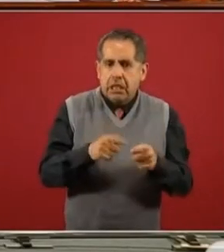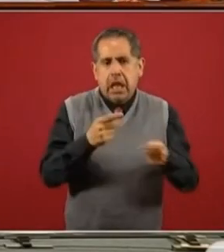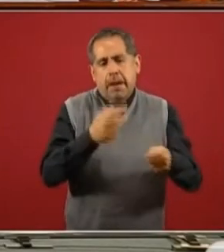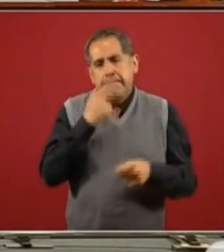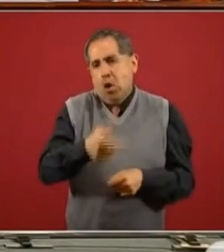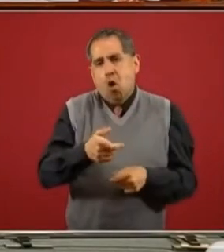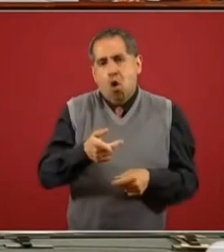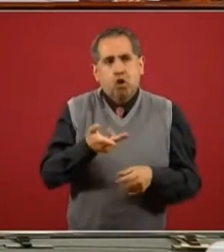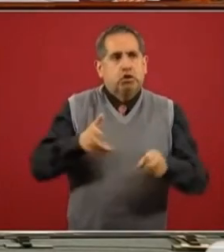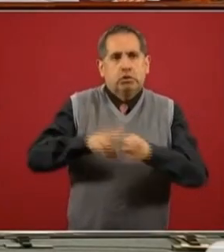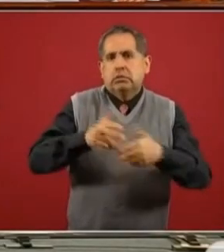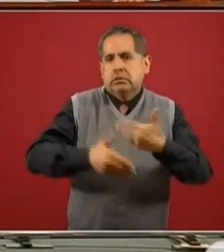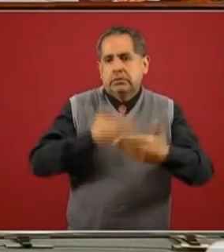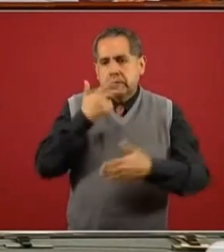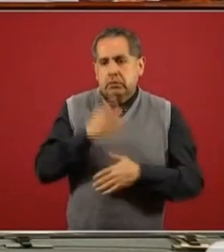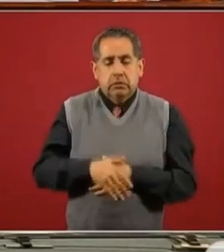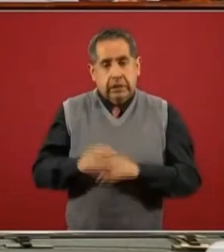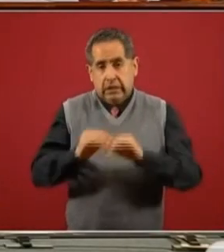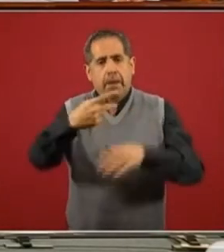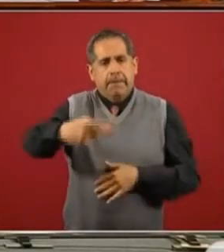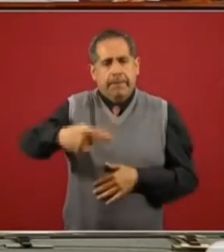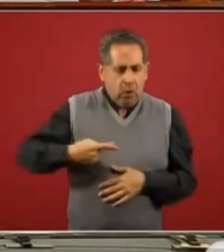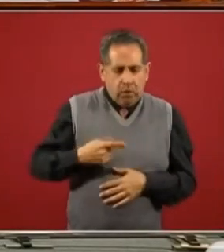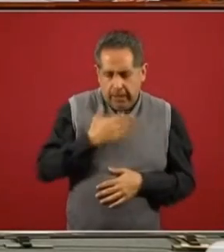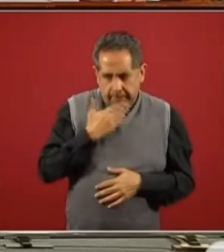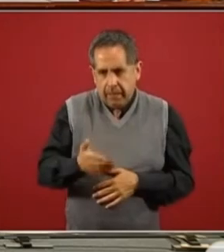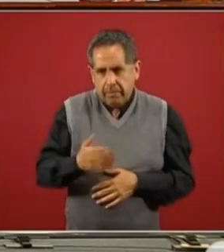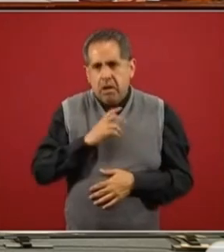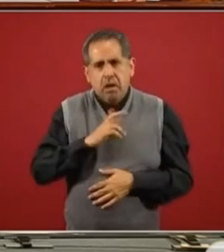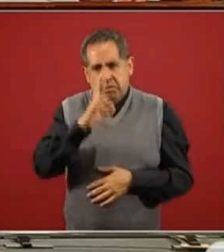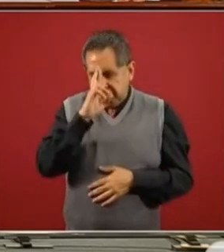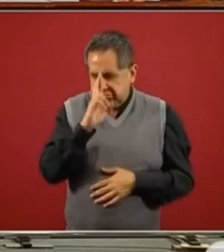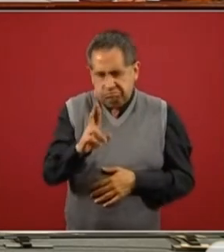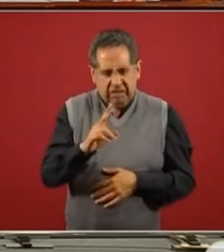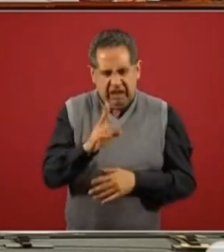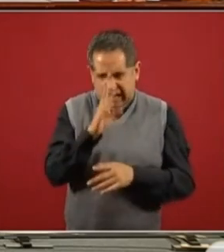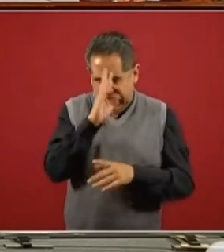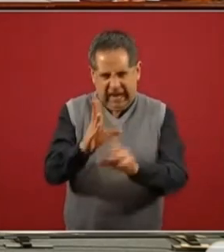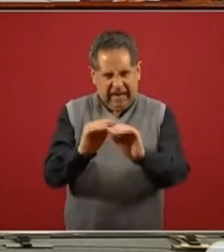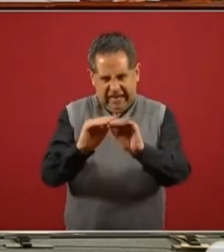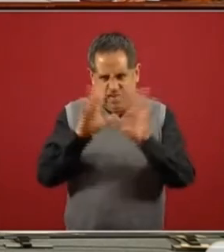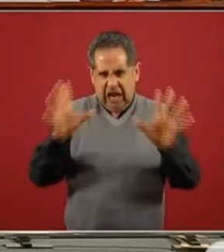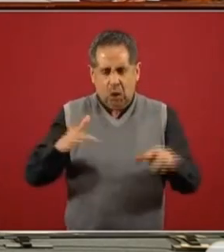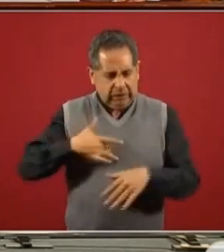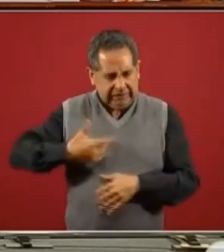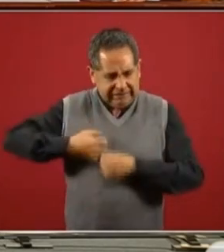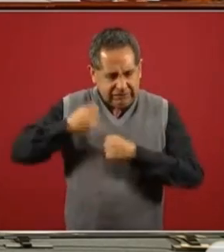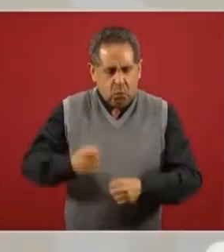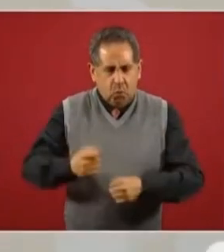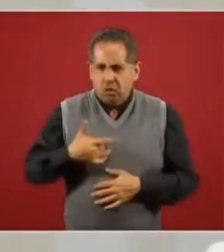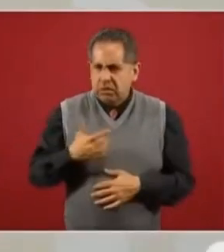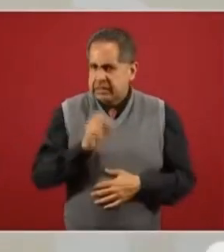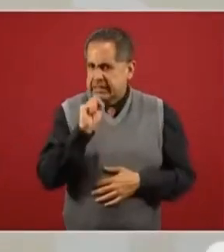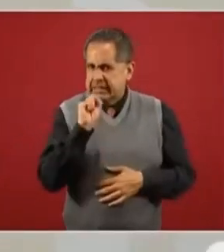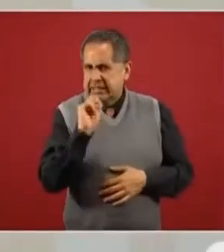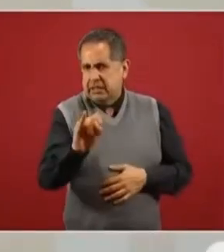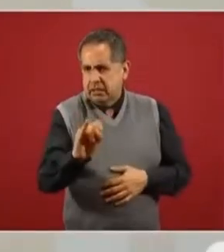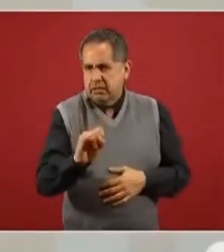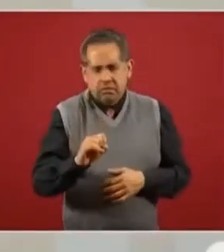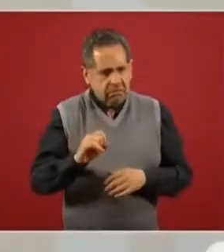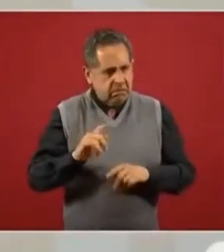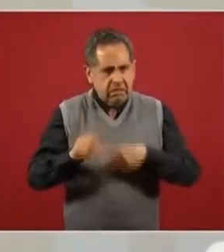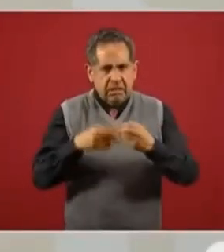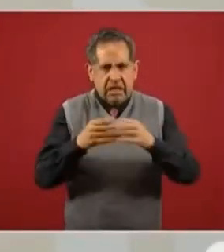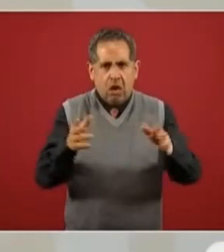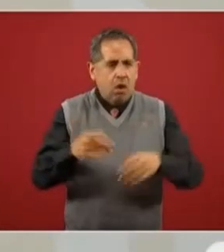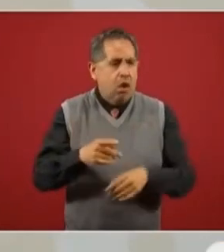Entonces, no hay duda. Pues la pregunta la agradezco, pero la puedo contestar frontalmente y con toda convicción y entusiasmo, por supuesto que no va a